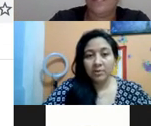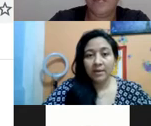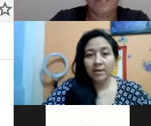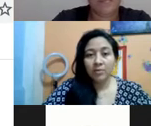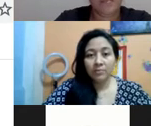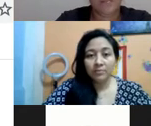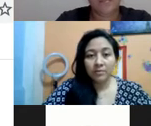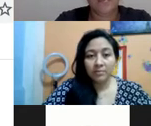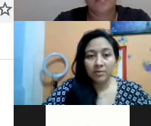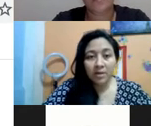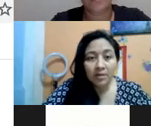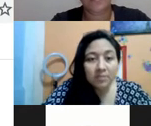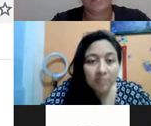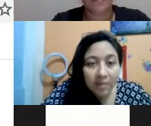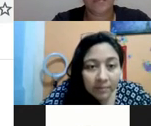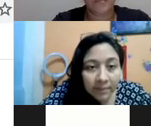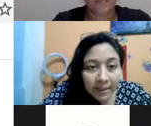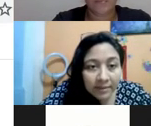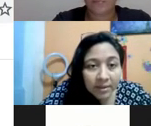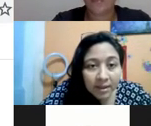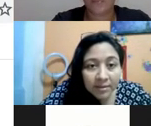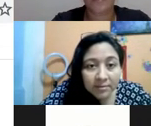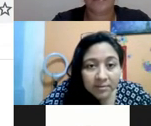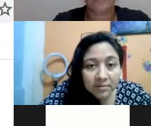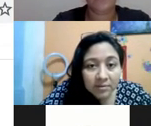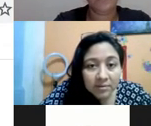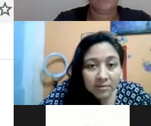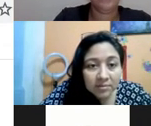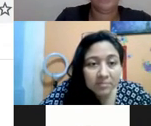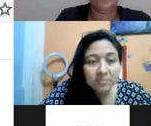Solo va a quedar como ver la actividad.